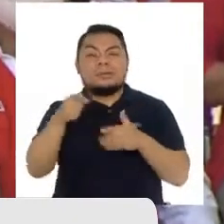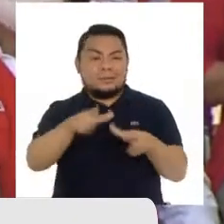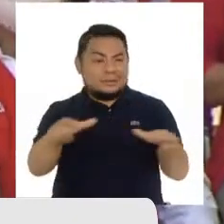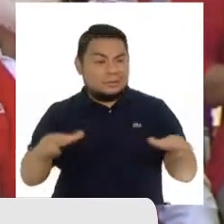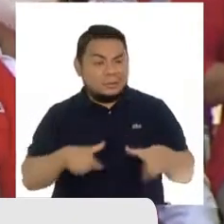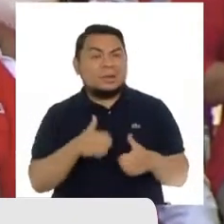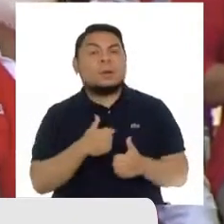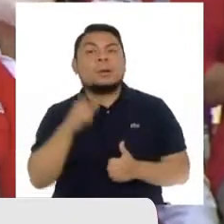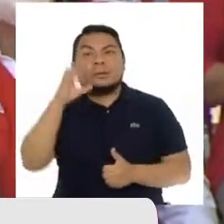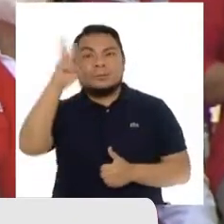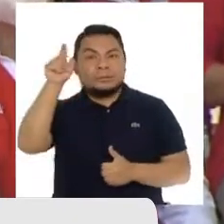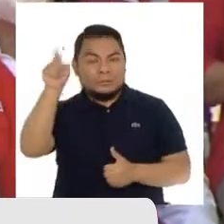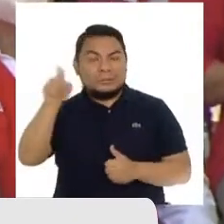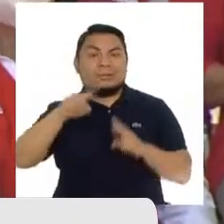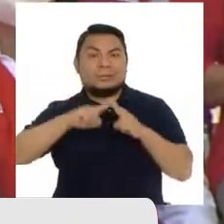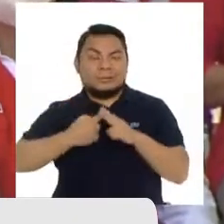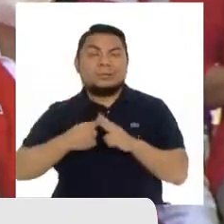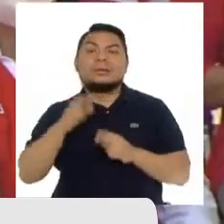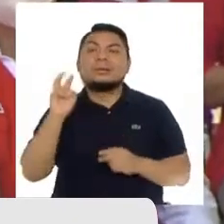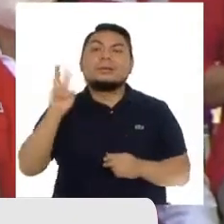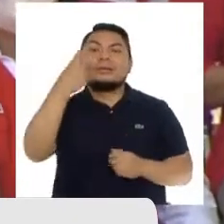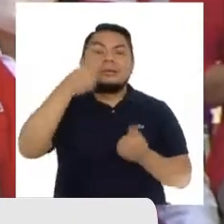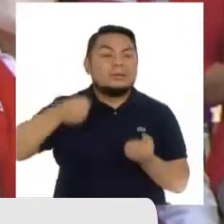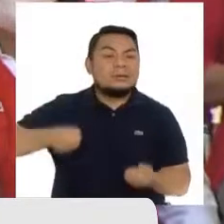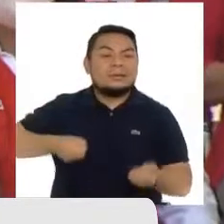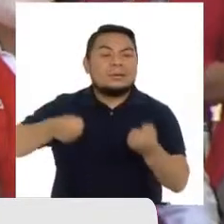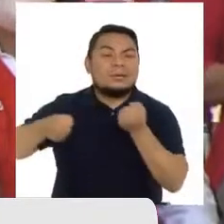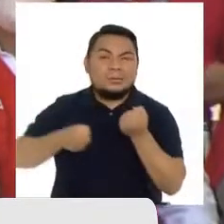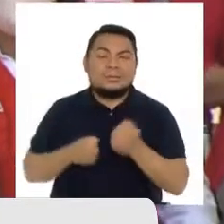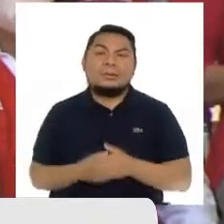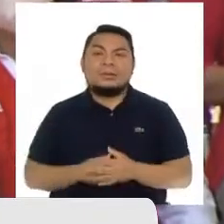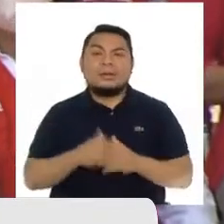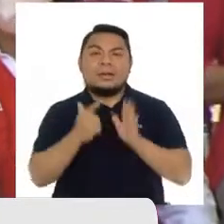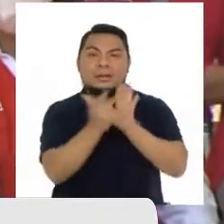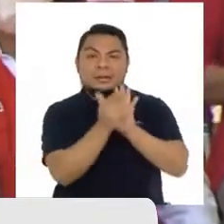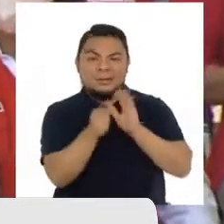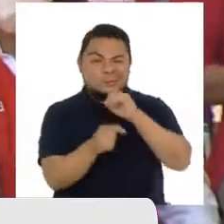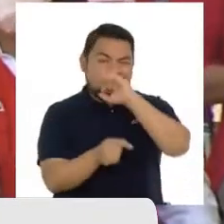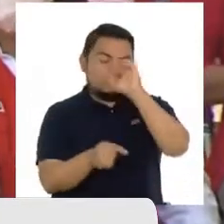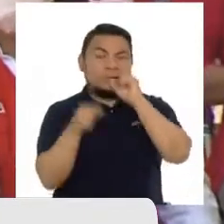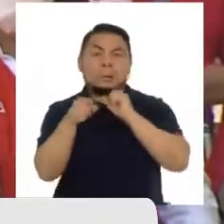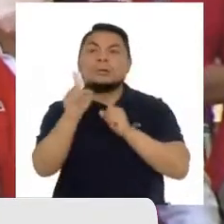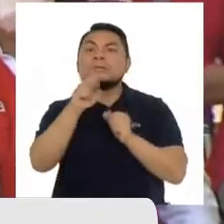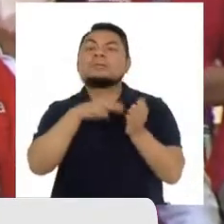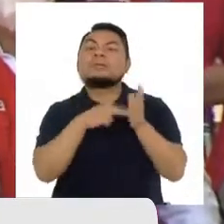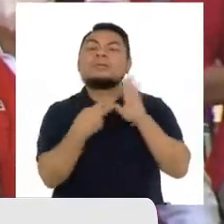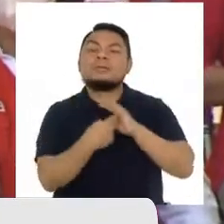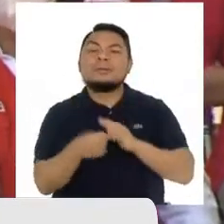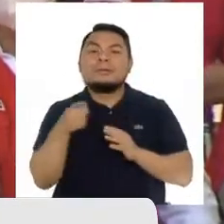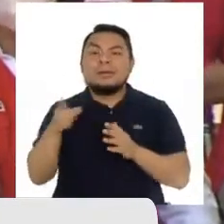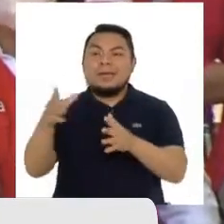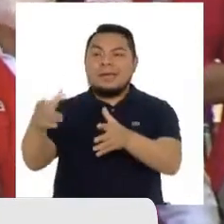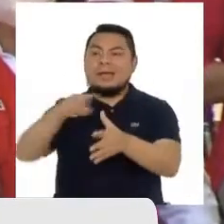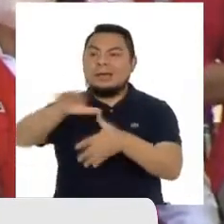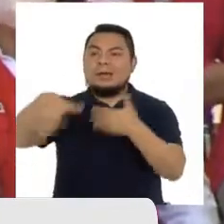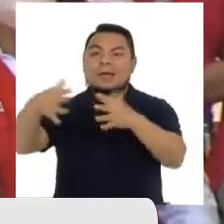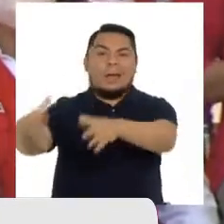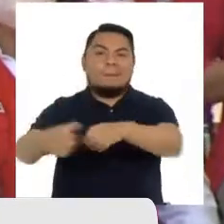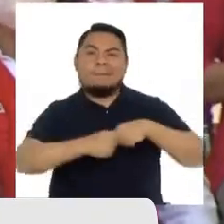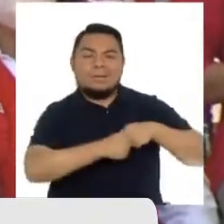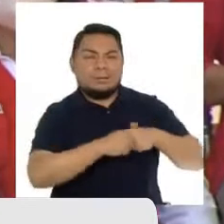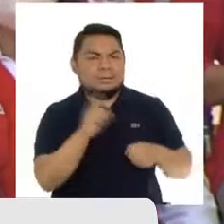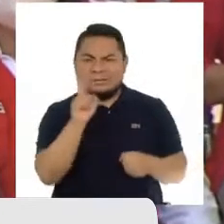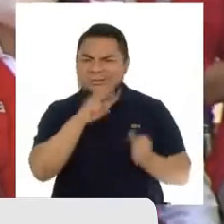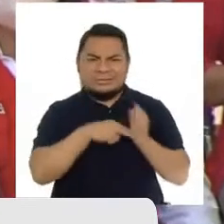en el cusco la segunda reforma agraria que no significa expropiación y confiscación